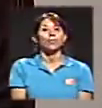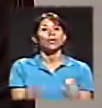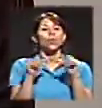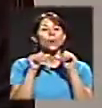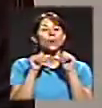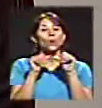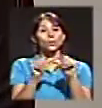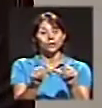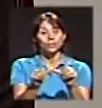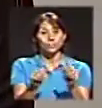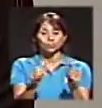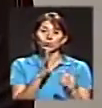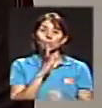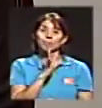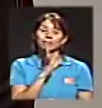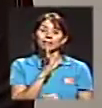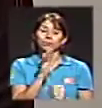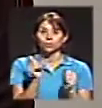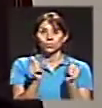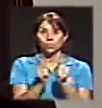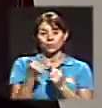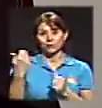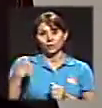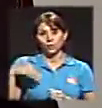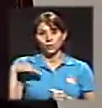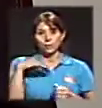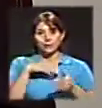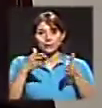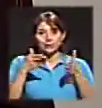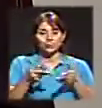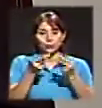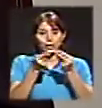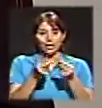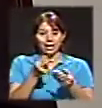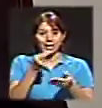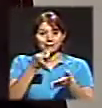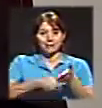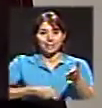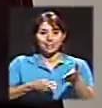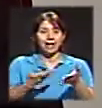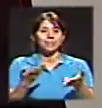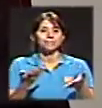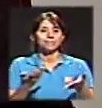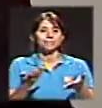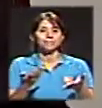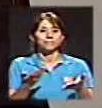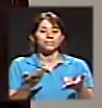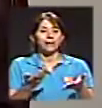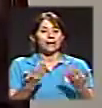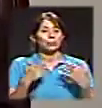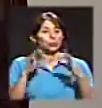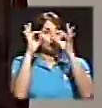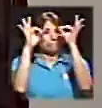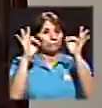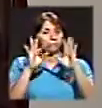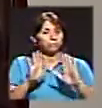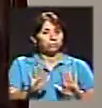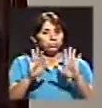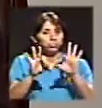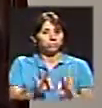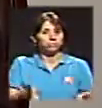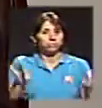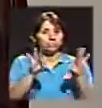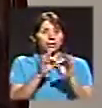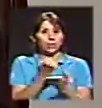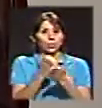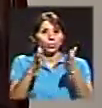continuamos, amigas y amigos, conversando con el señor ministro de Hacienda, el destacadísimo economista costarricense,